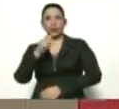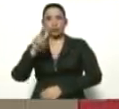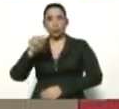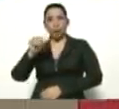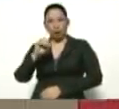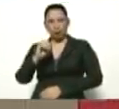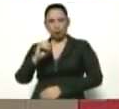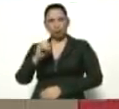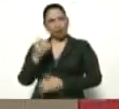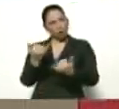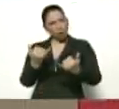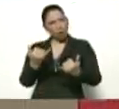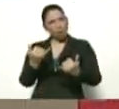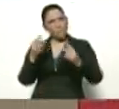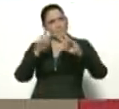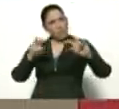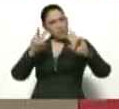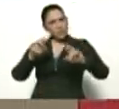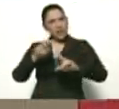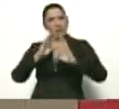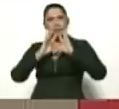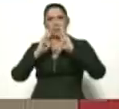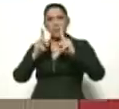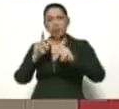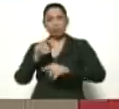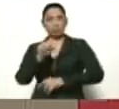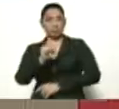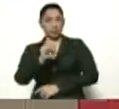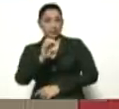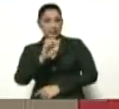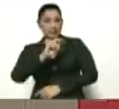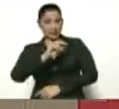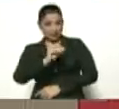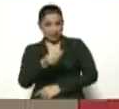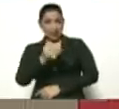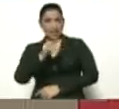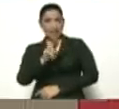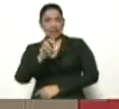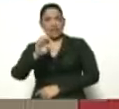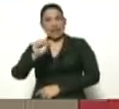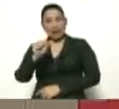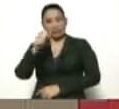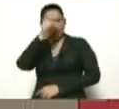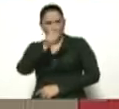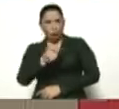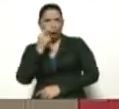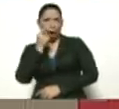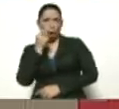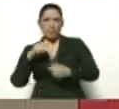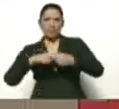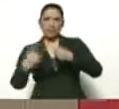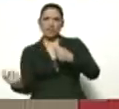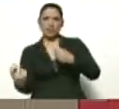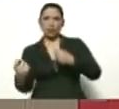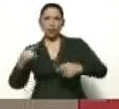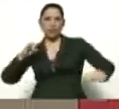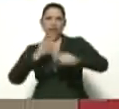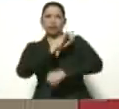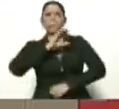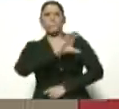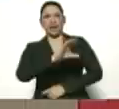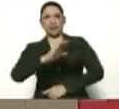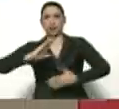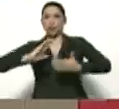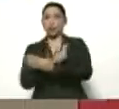vamos a los testimonios antonio se queda desertor traidor a la patria que se